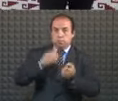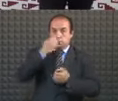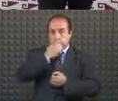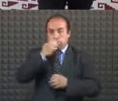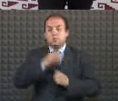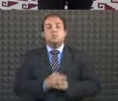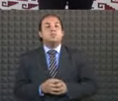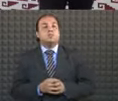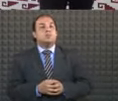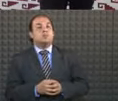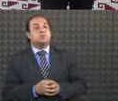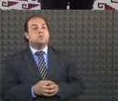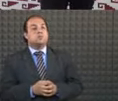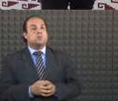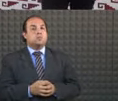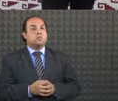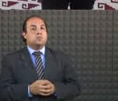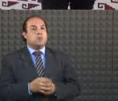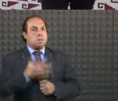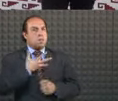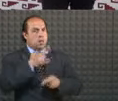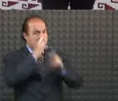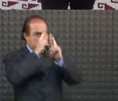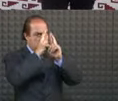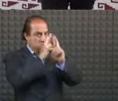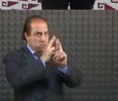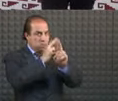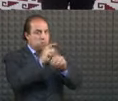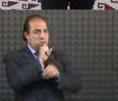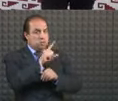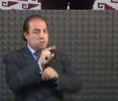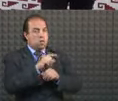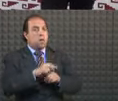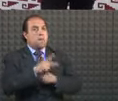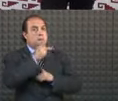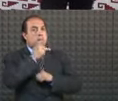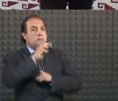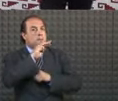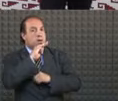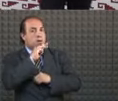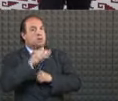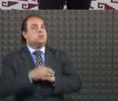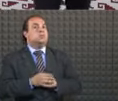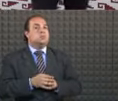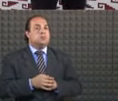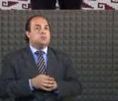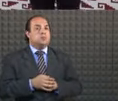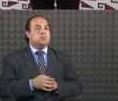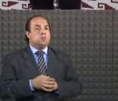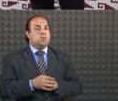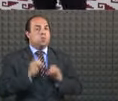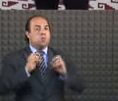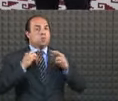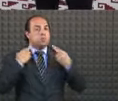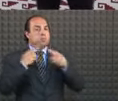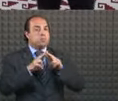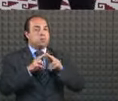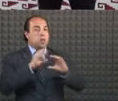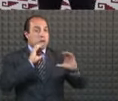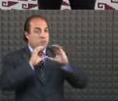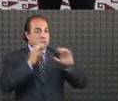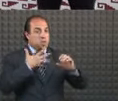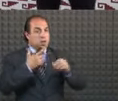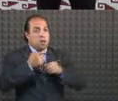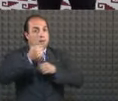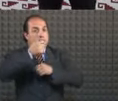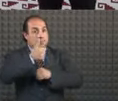Perfecto, o sea, se mantendrá el respeto también para pues, los padres de familia o los docentes, esta comunicación que han tenido desde